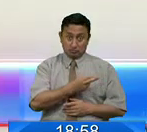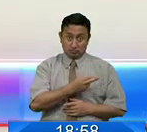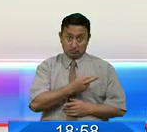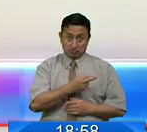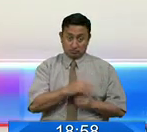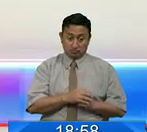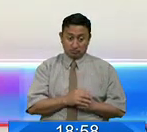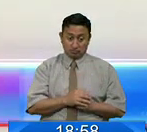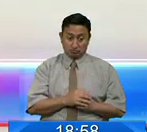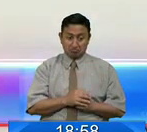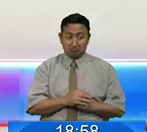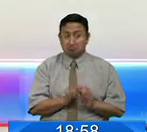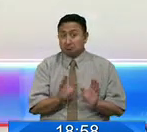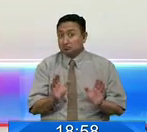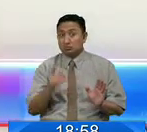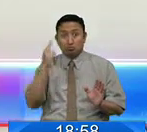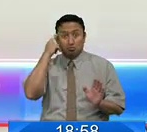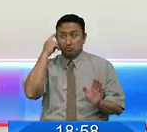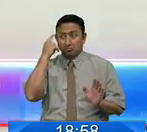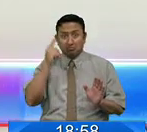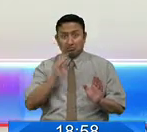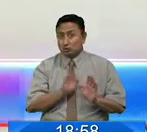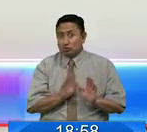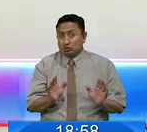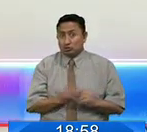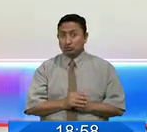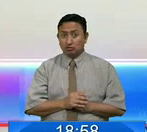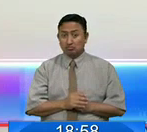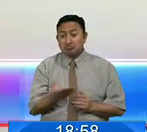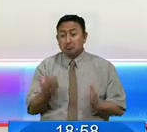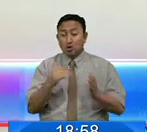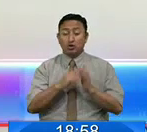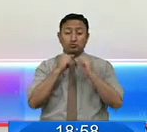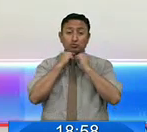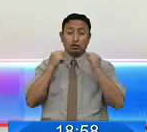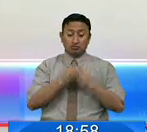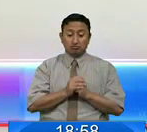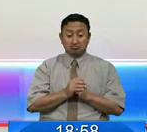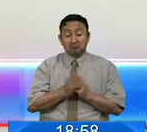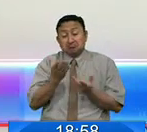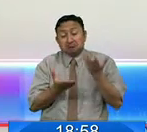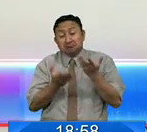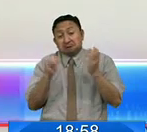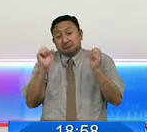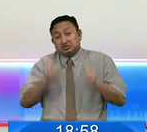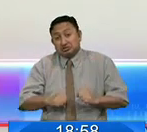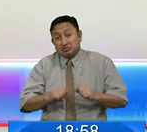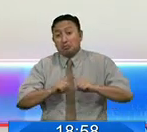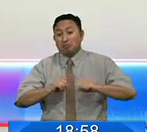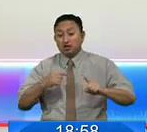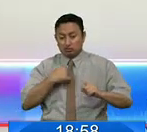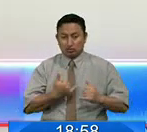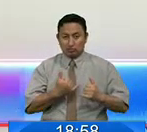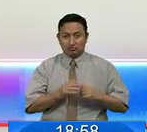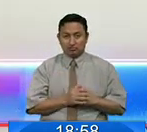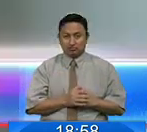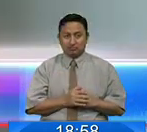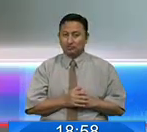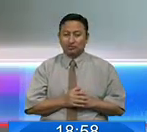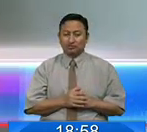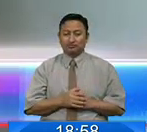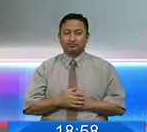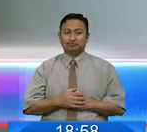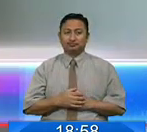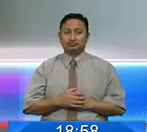no lo es todavía pensado no lo he pensado creo que se podría retomar pero no está en mis planes por ahora